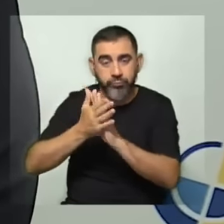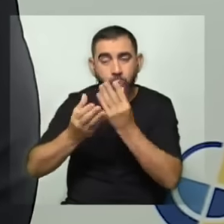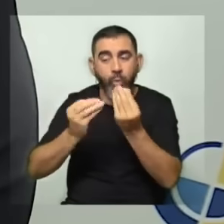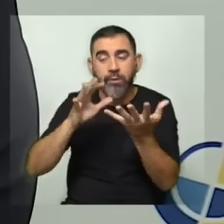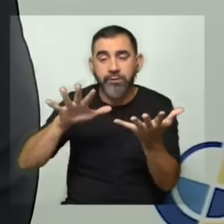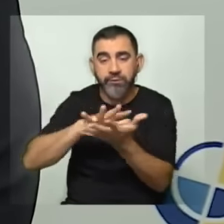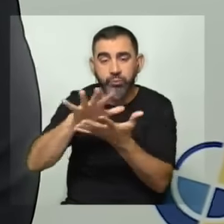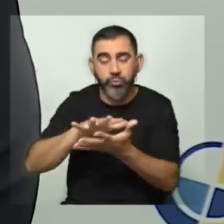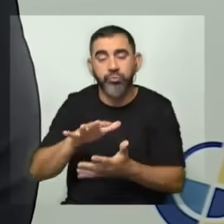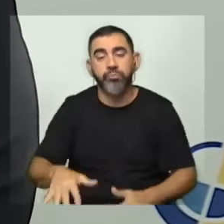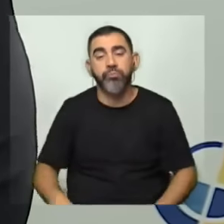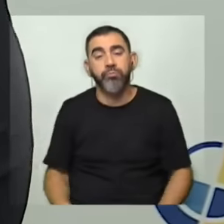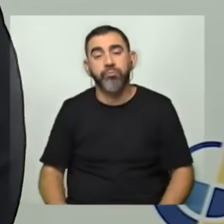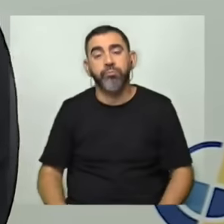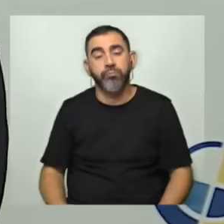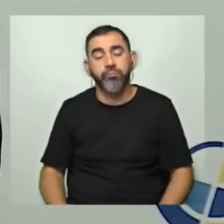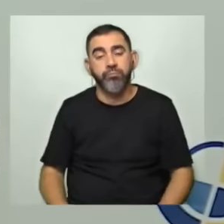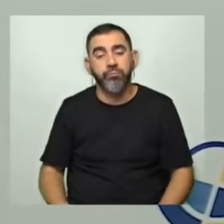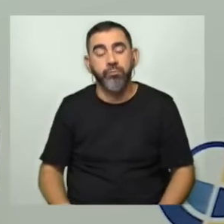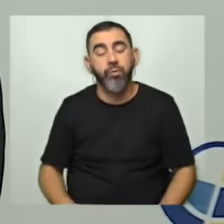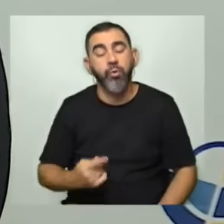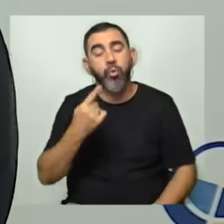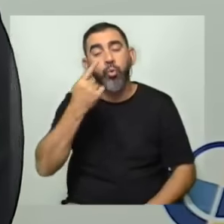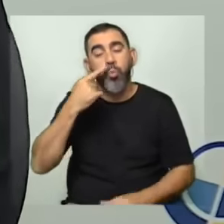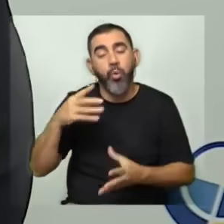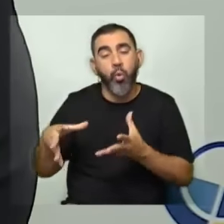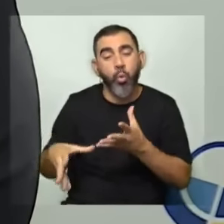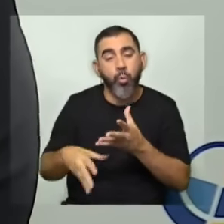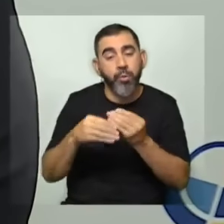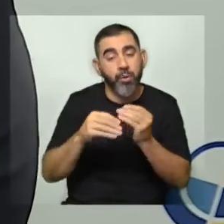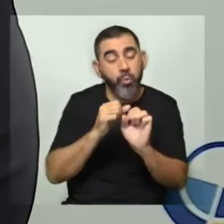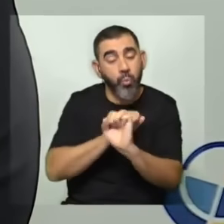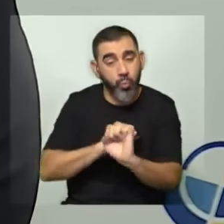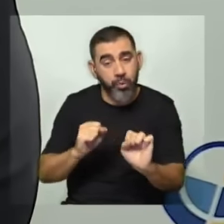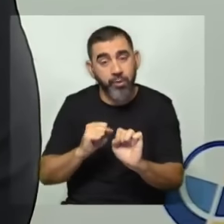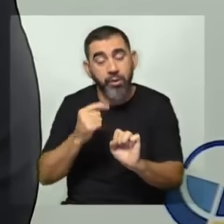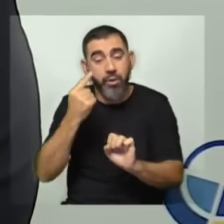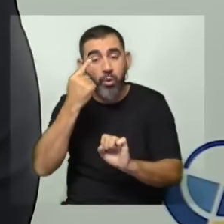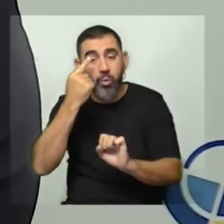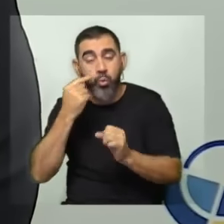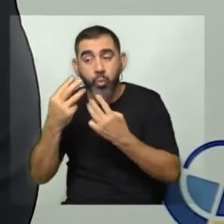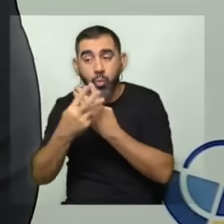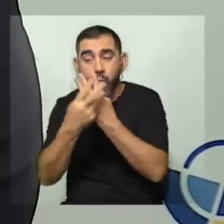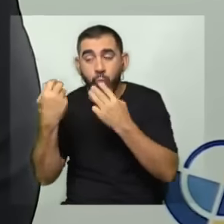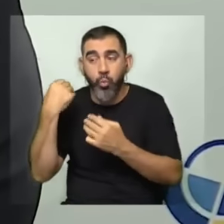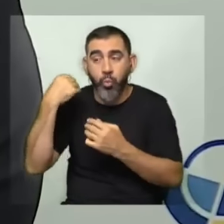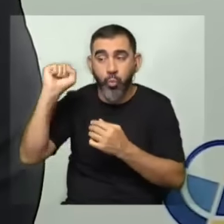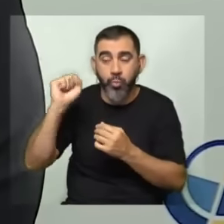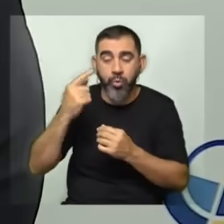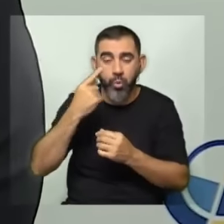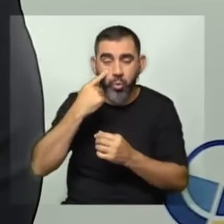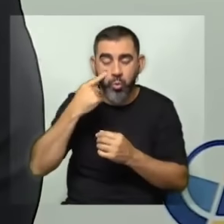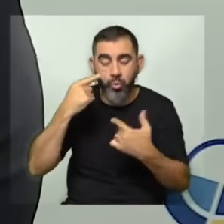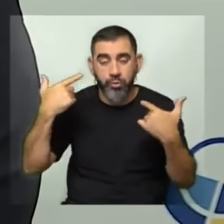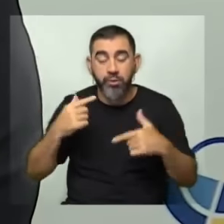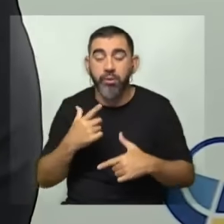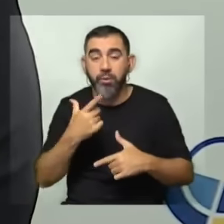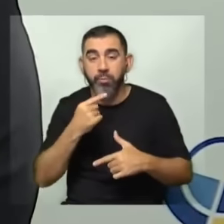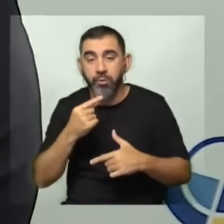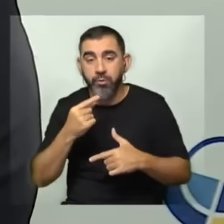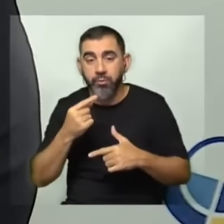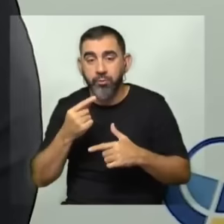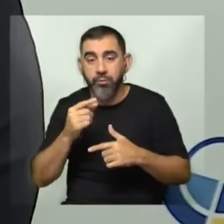la situación No si bien Estos son cifras complement se puede pasar que las cifras en general de delitos que da a conocer el Ministerio del interior se